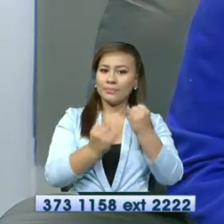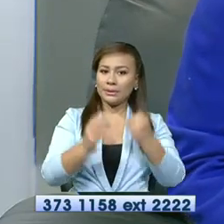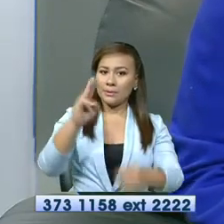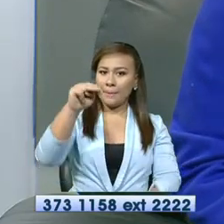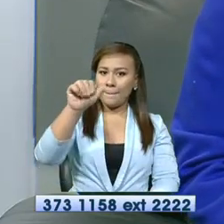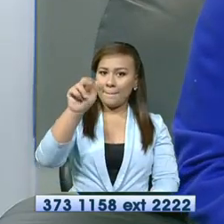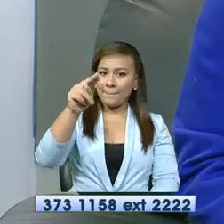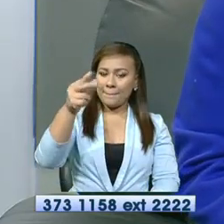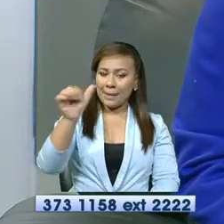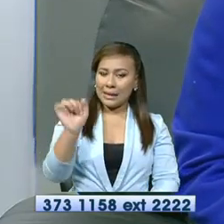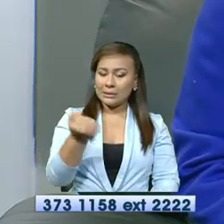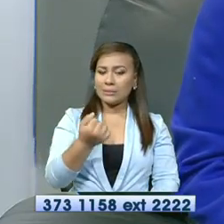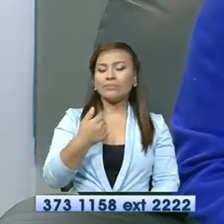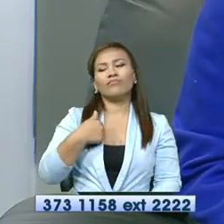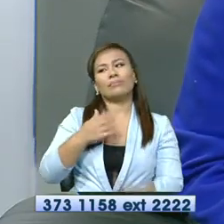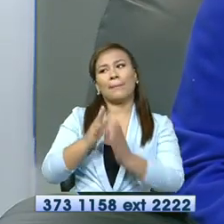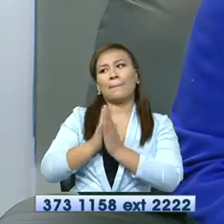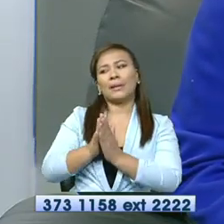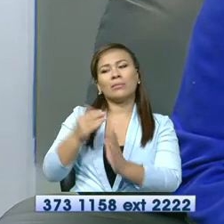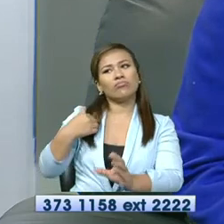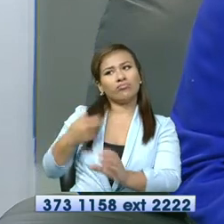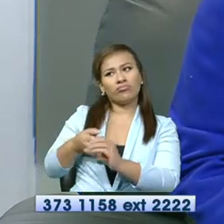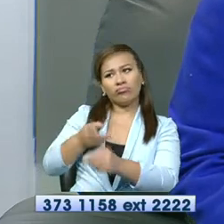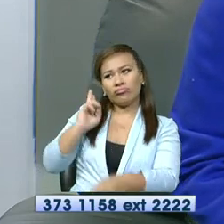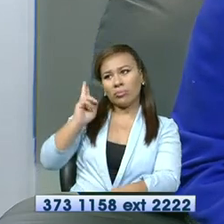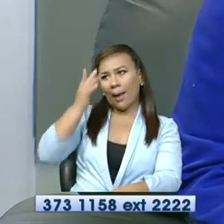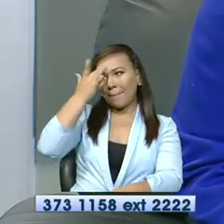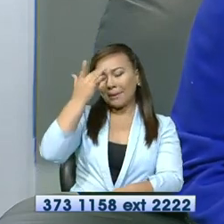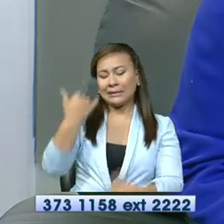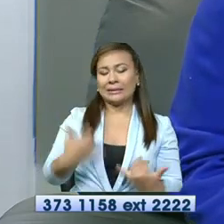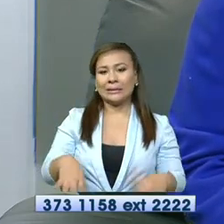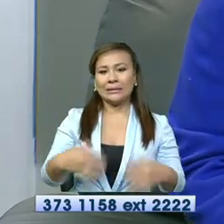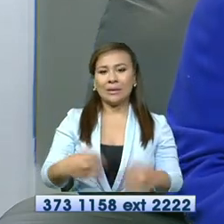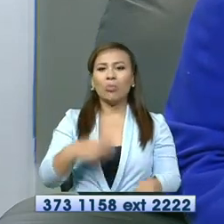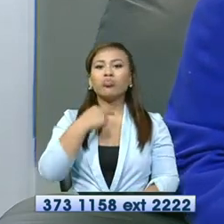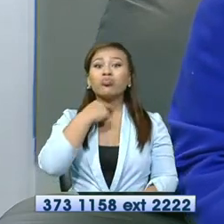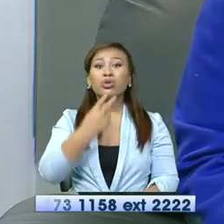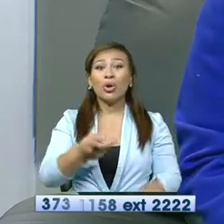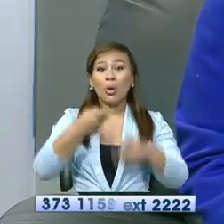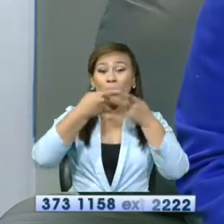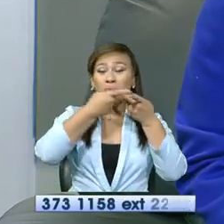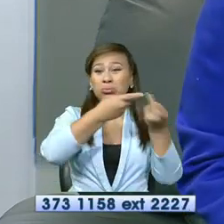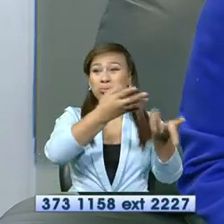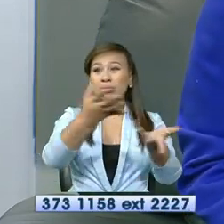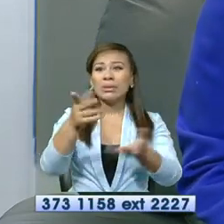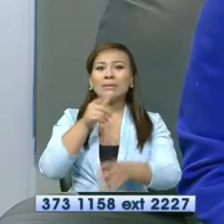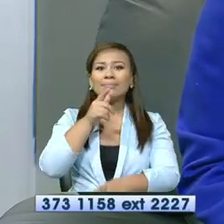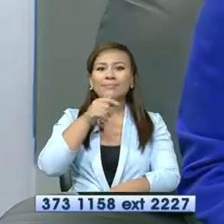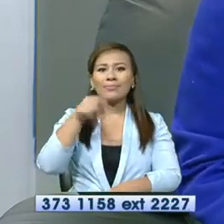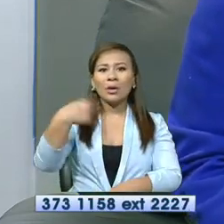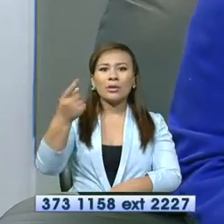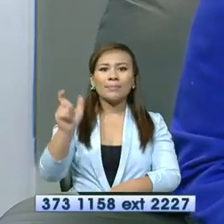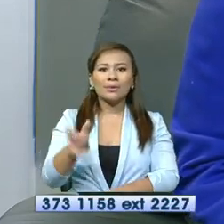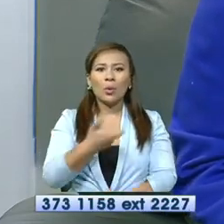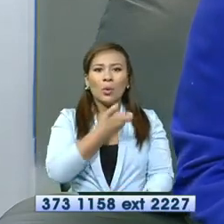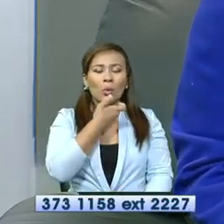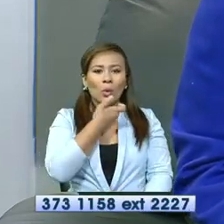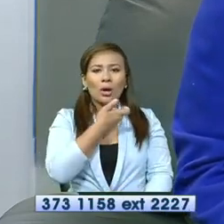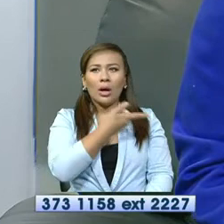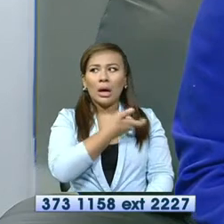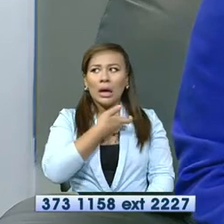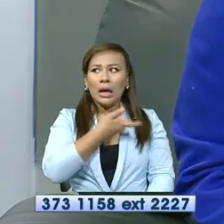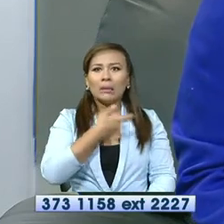escándalo por la filtración de un audio en el que el funcionario se refería a varios temas políticos que